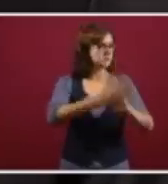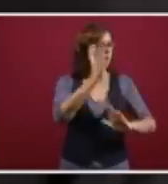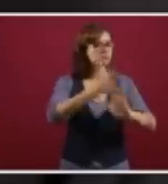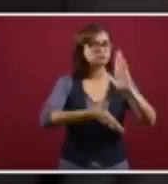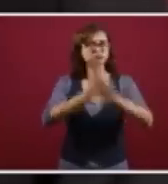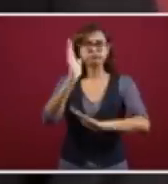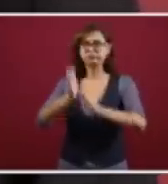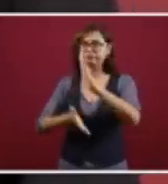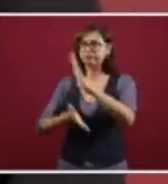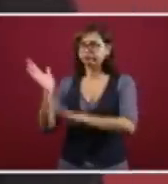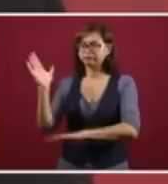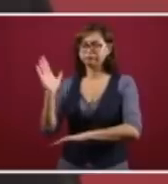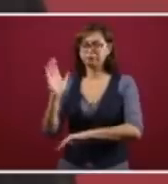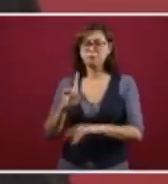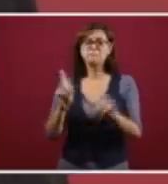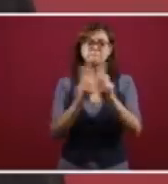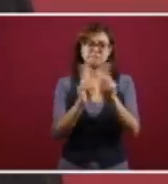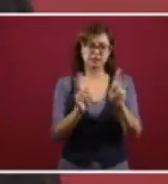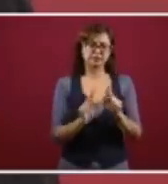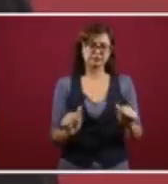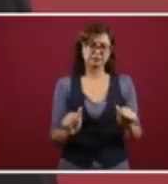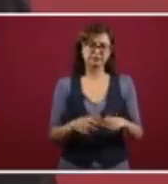Y me acompañaron